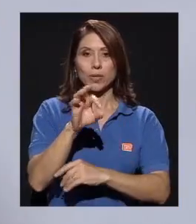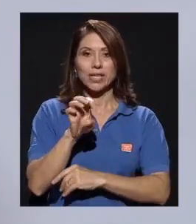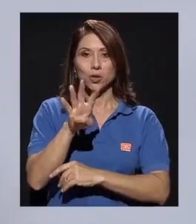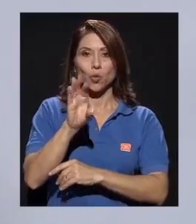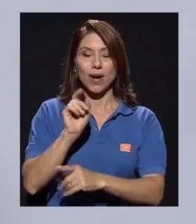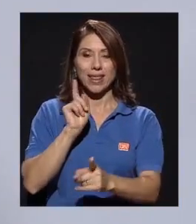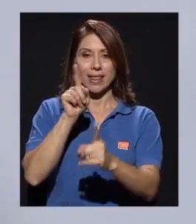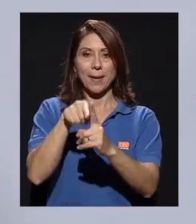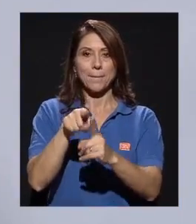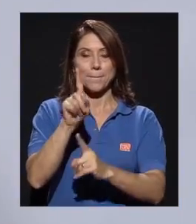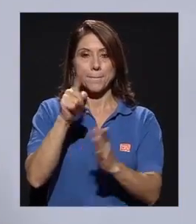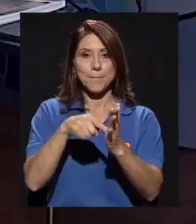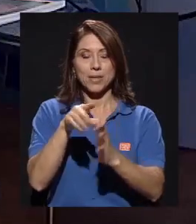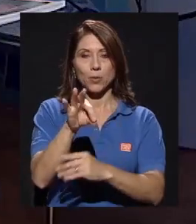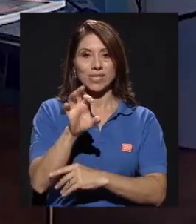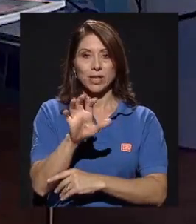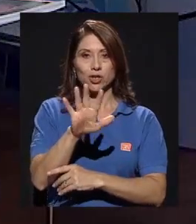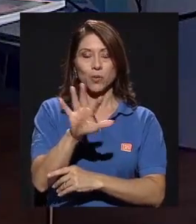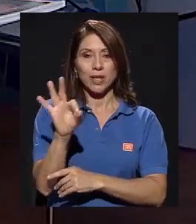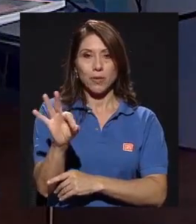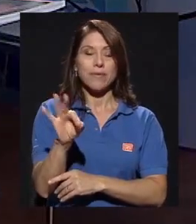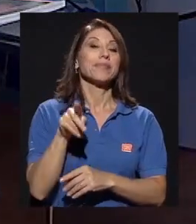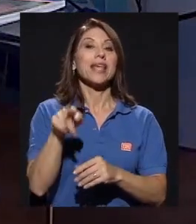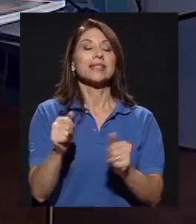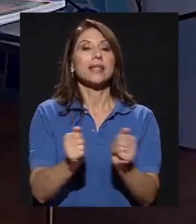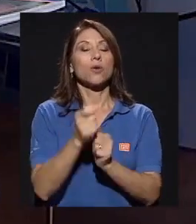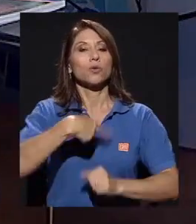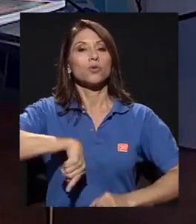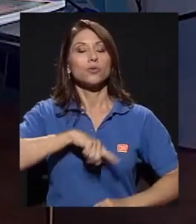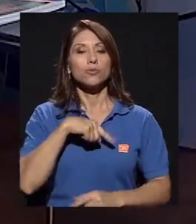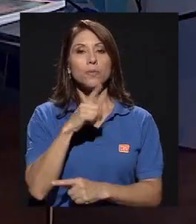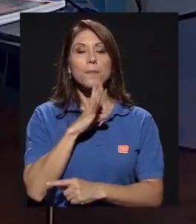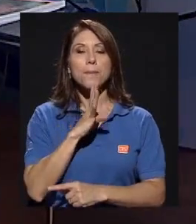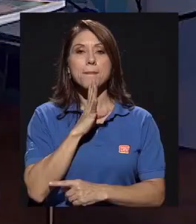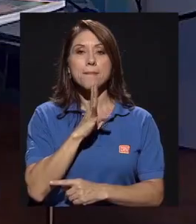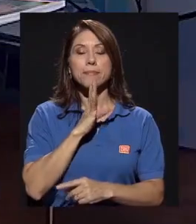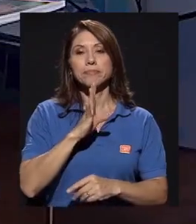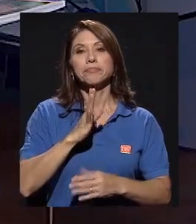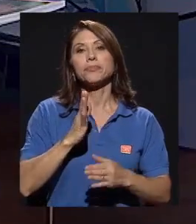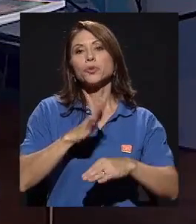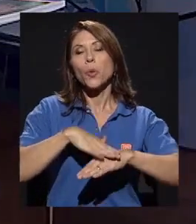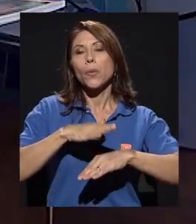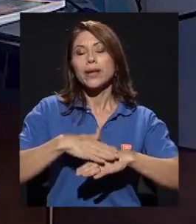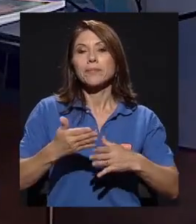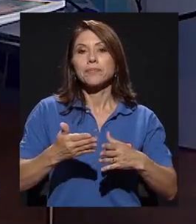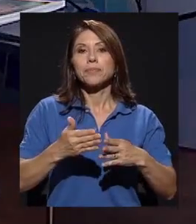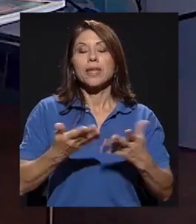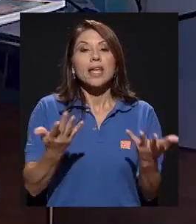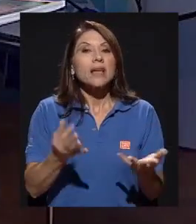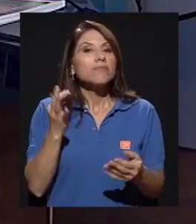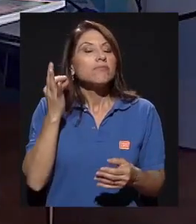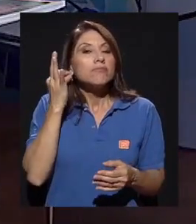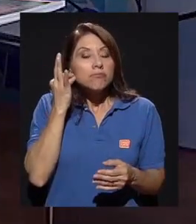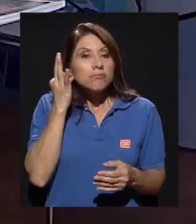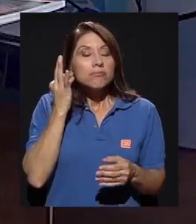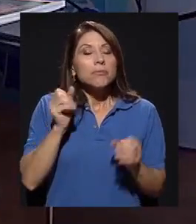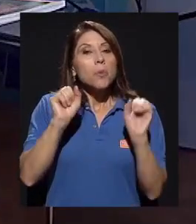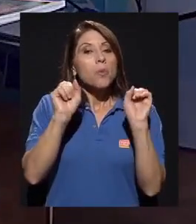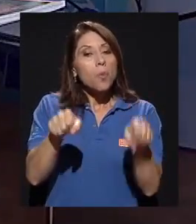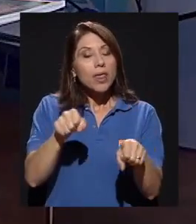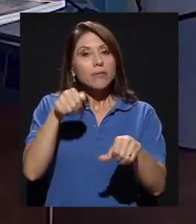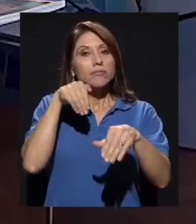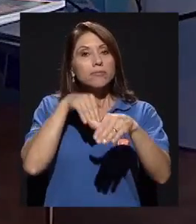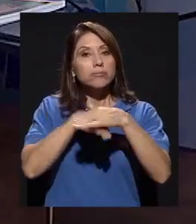a 1959 ella está con nosotros para conversar sobre las posibilidades de inserción de la población